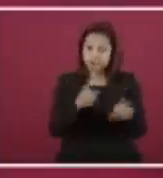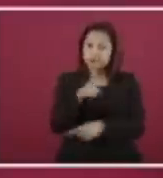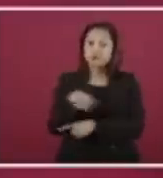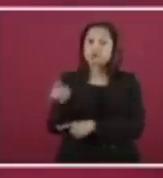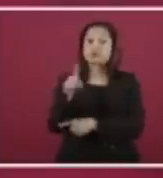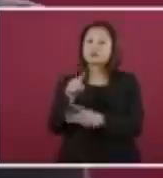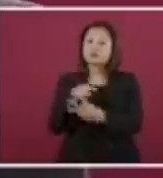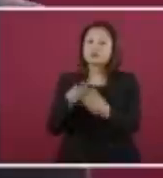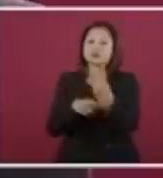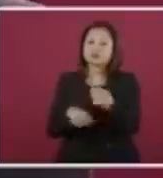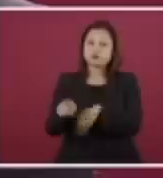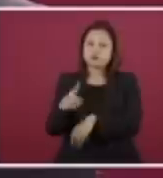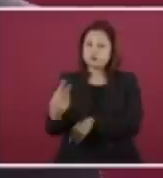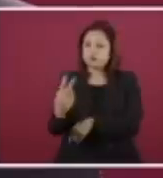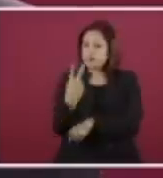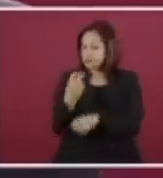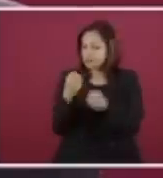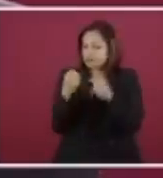tengamos